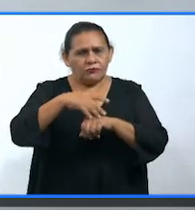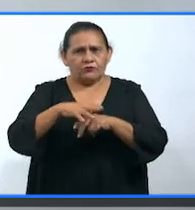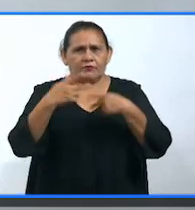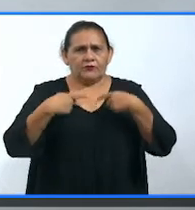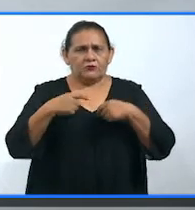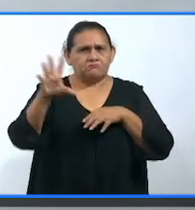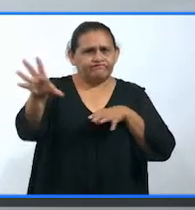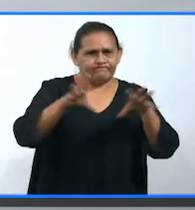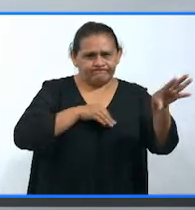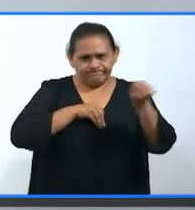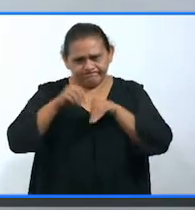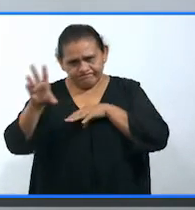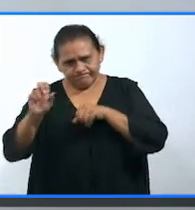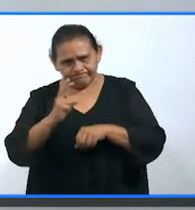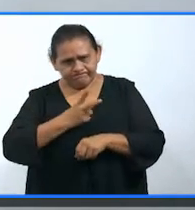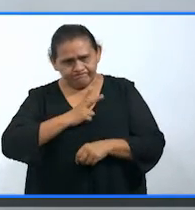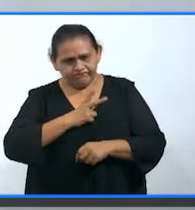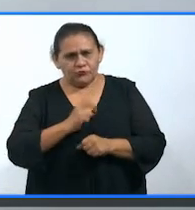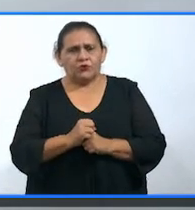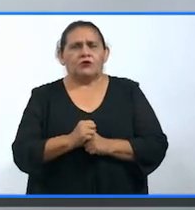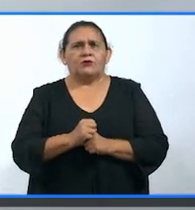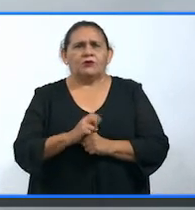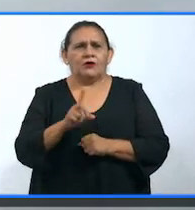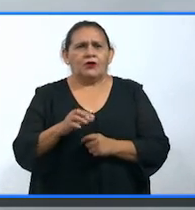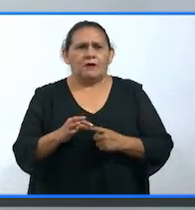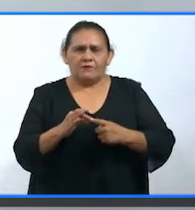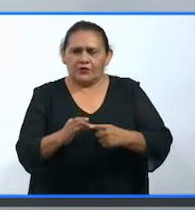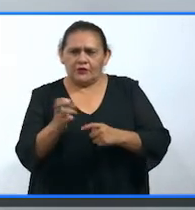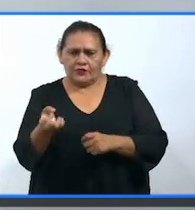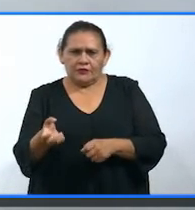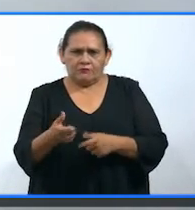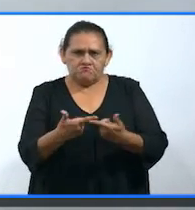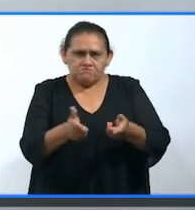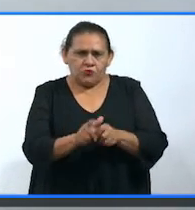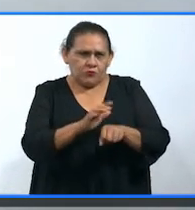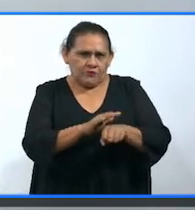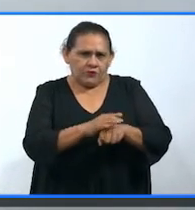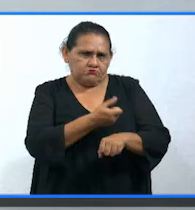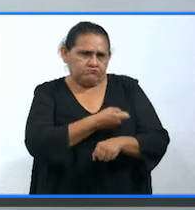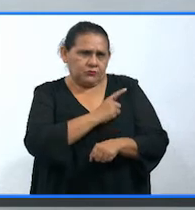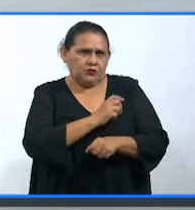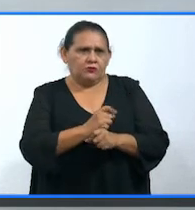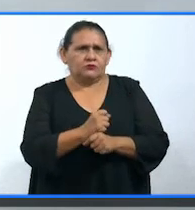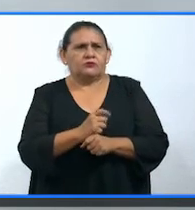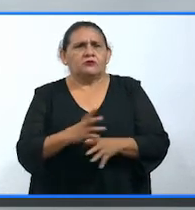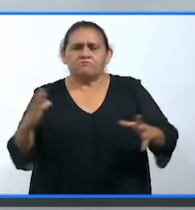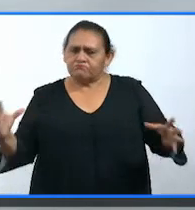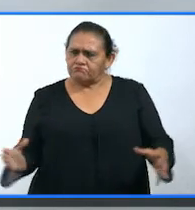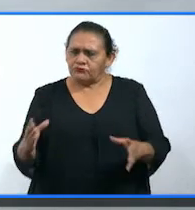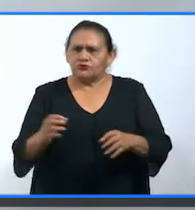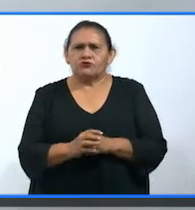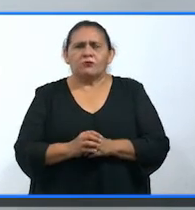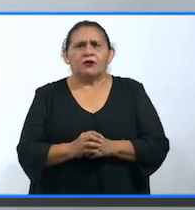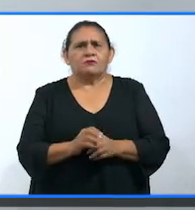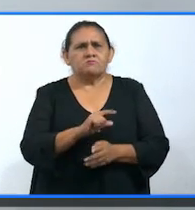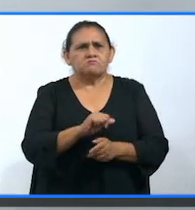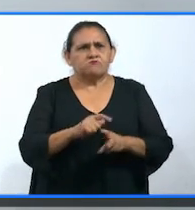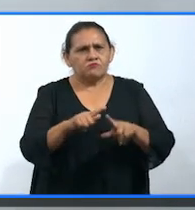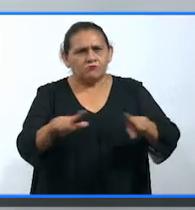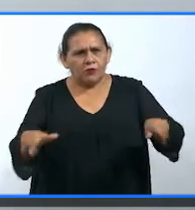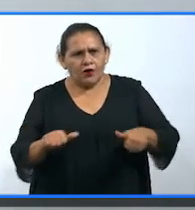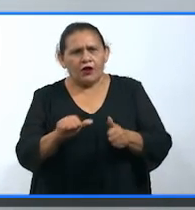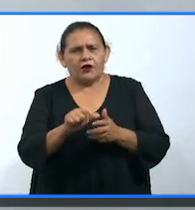contagiadas. A la presencia de las brigadas especiales de amigos de la salud se suma la instalación de módulos itinerantes